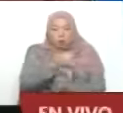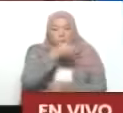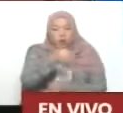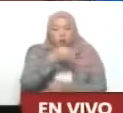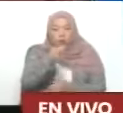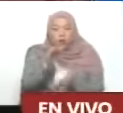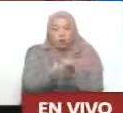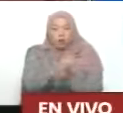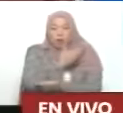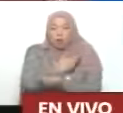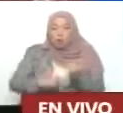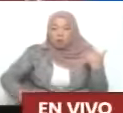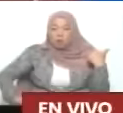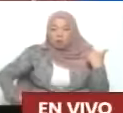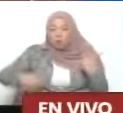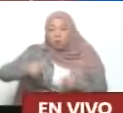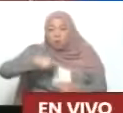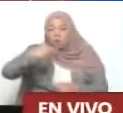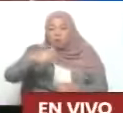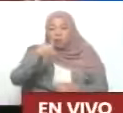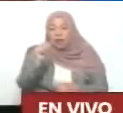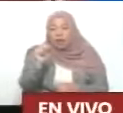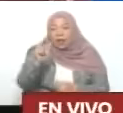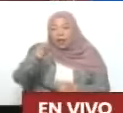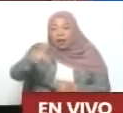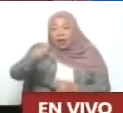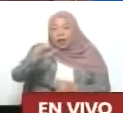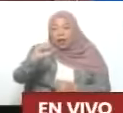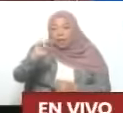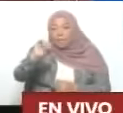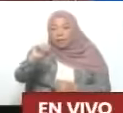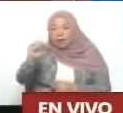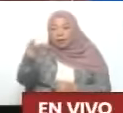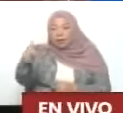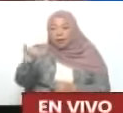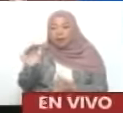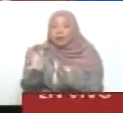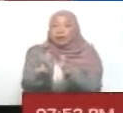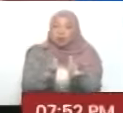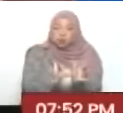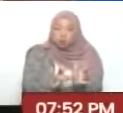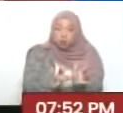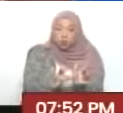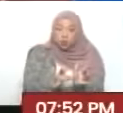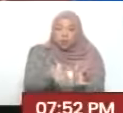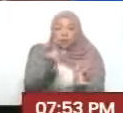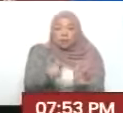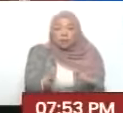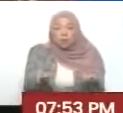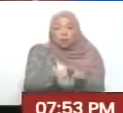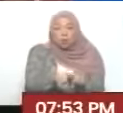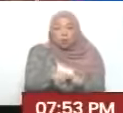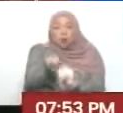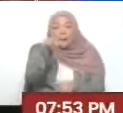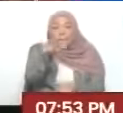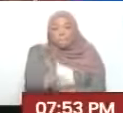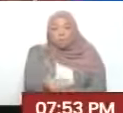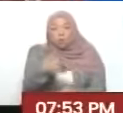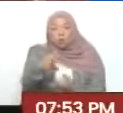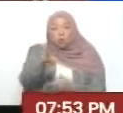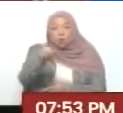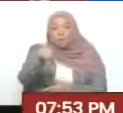Abraham, con Moisés, claro, con Jesús. Y lo que tú dijiste ayer, Jesús y